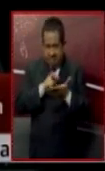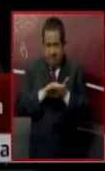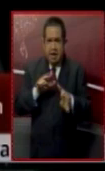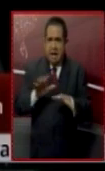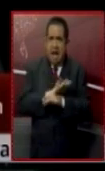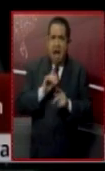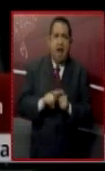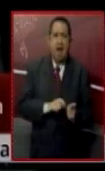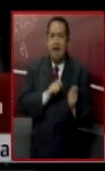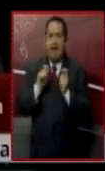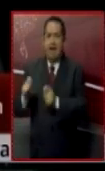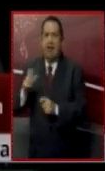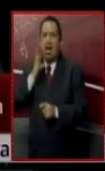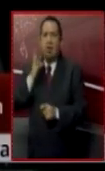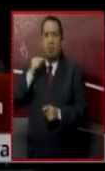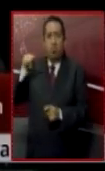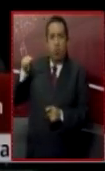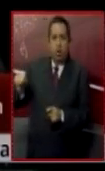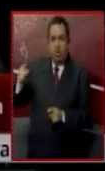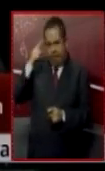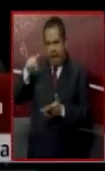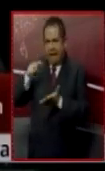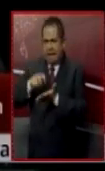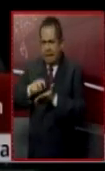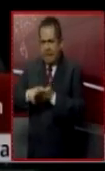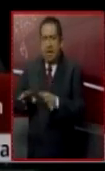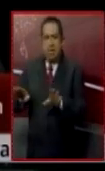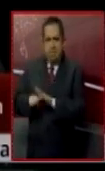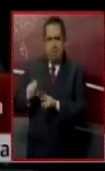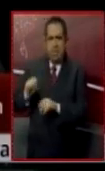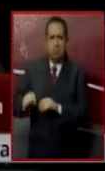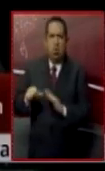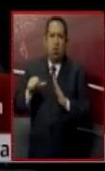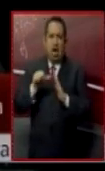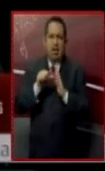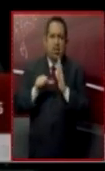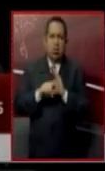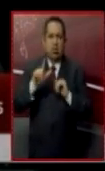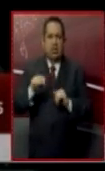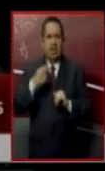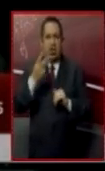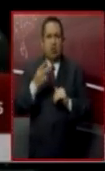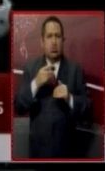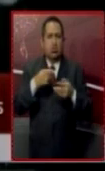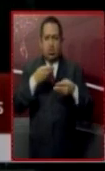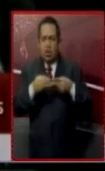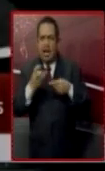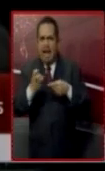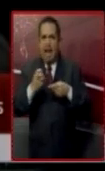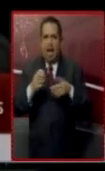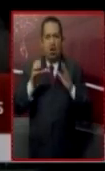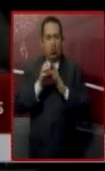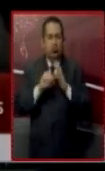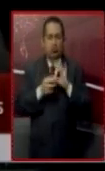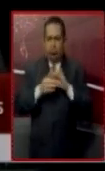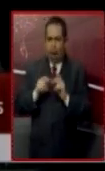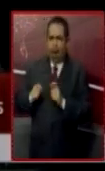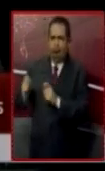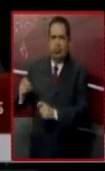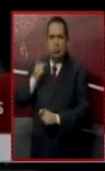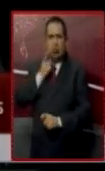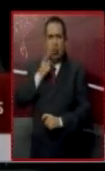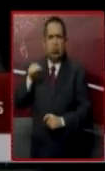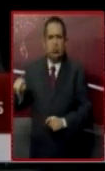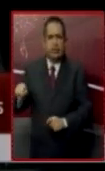con modificaciones a la Cámara de Diputados para los efectos de lo dispuesto por la fracción E del artículo 72 constitucional.